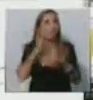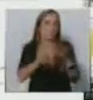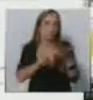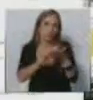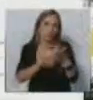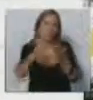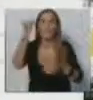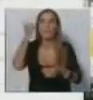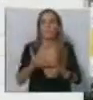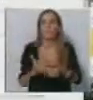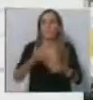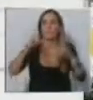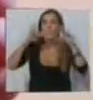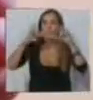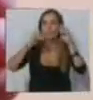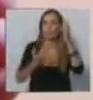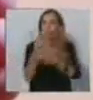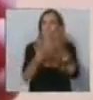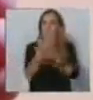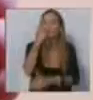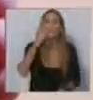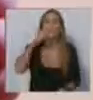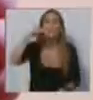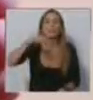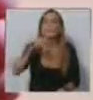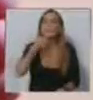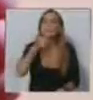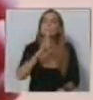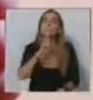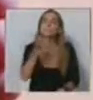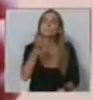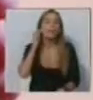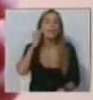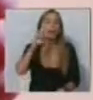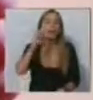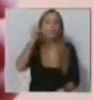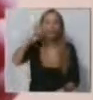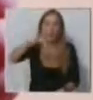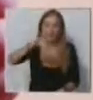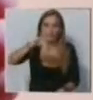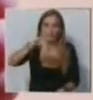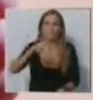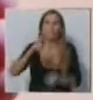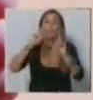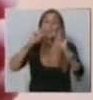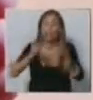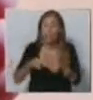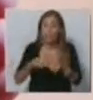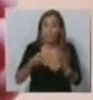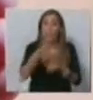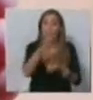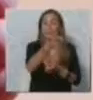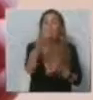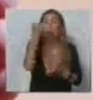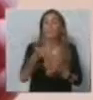gente. Y también va a tener el liderazgo de la cantidad de imágenes que uno transfiere por celular. Porque en